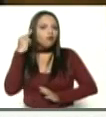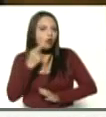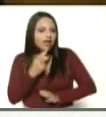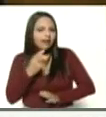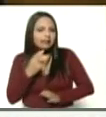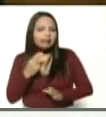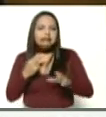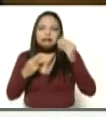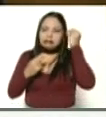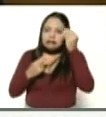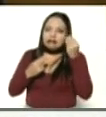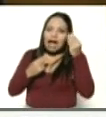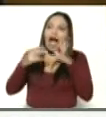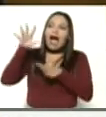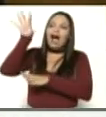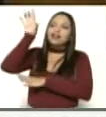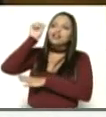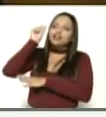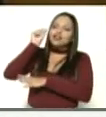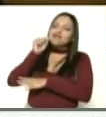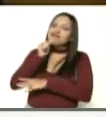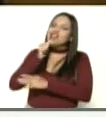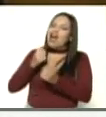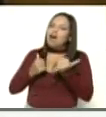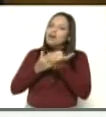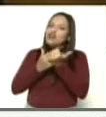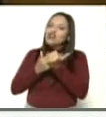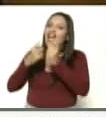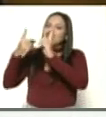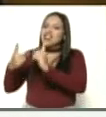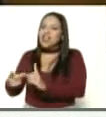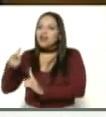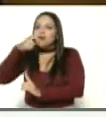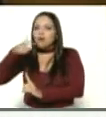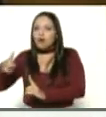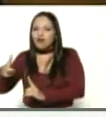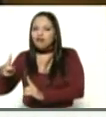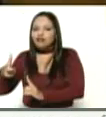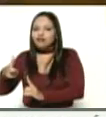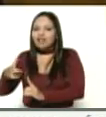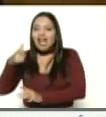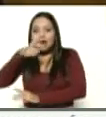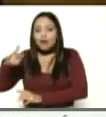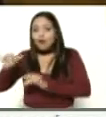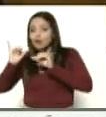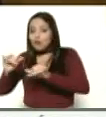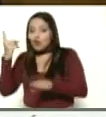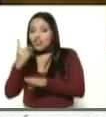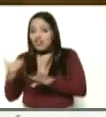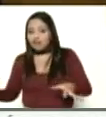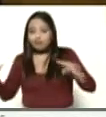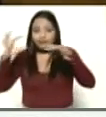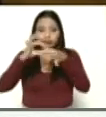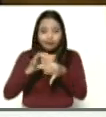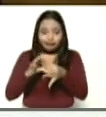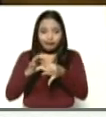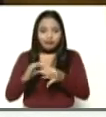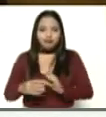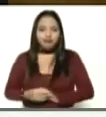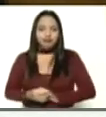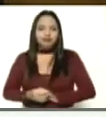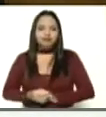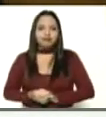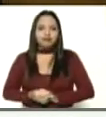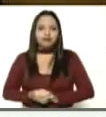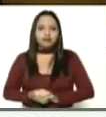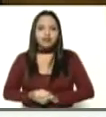que era con el pueblo quien debía garantizarse la unidad. Era con el pueblo debía garantizar la unidad monolítica esa,